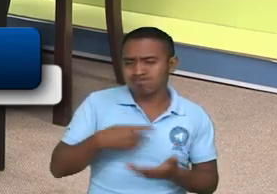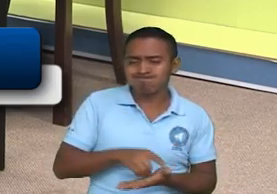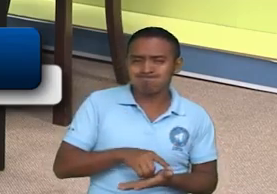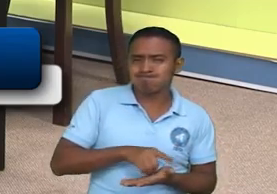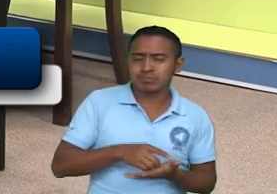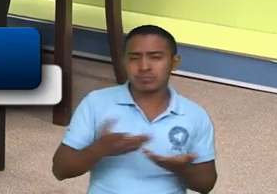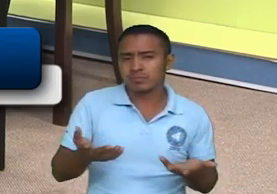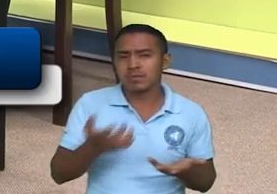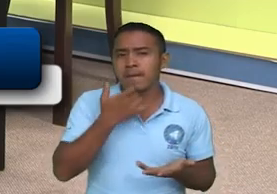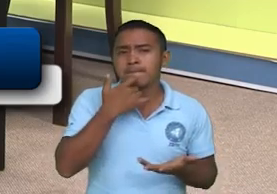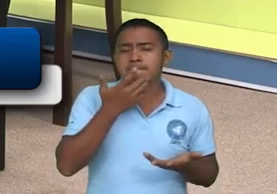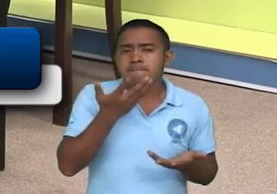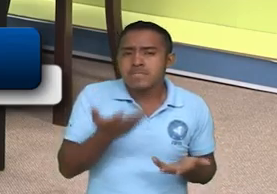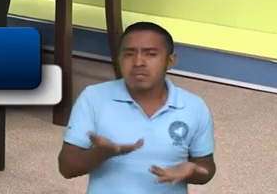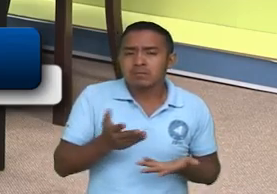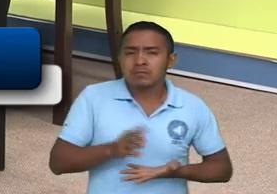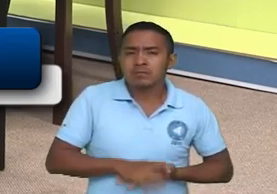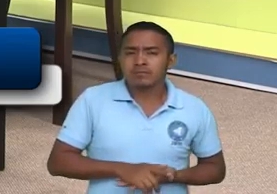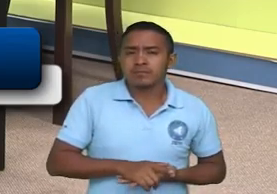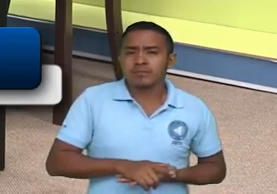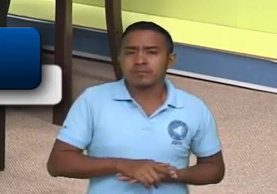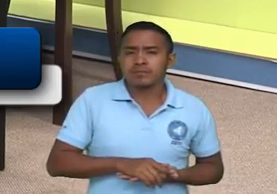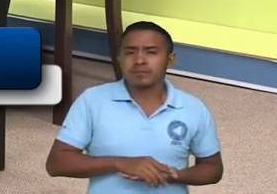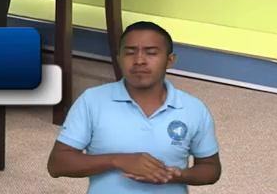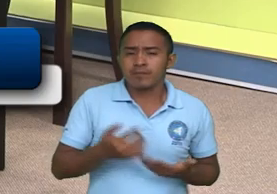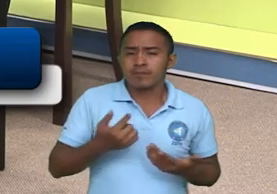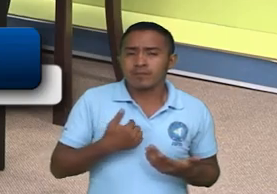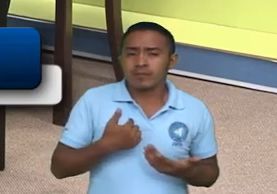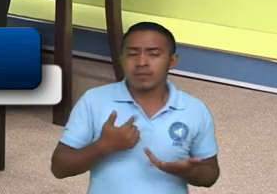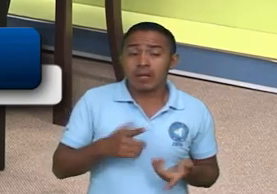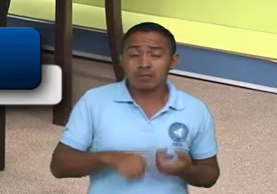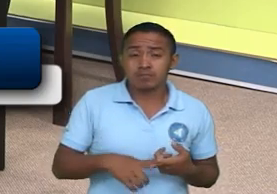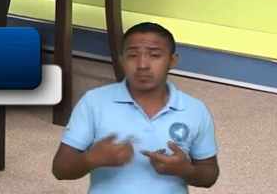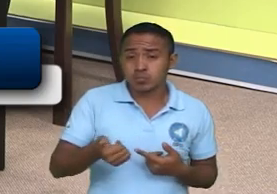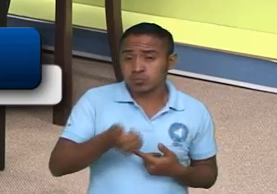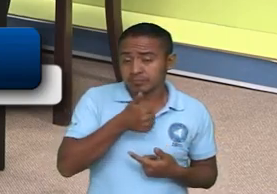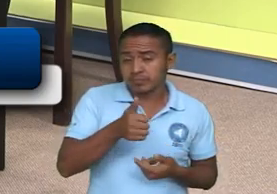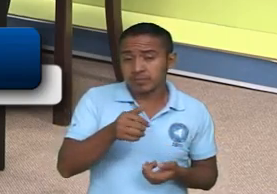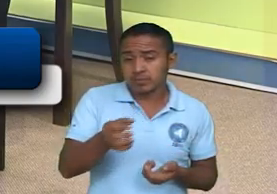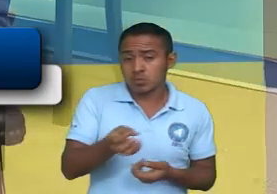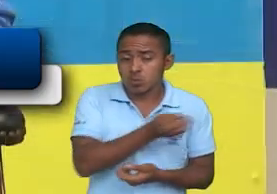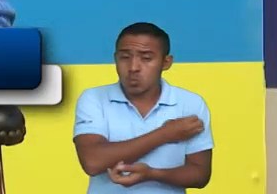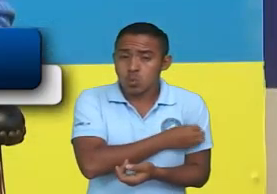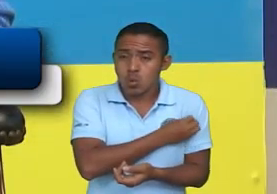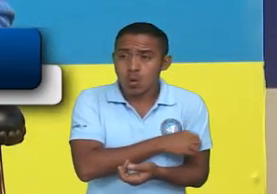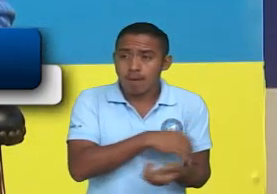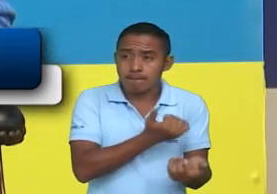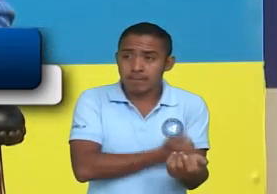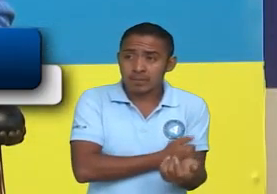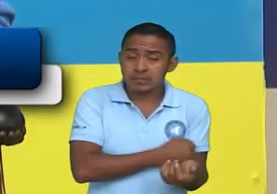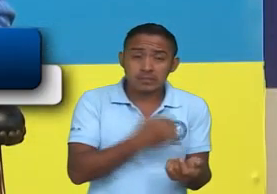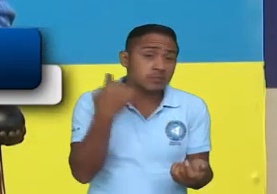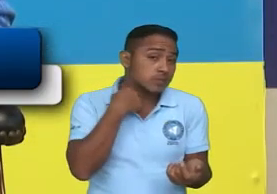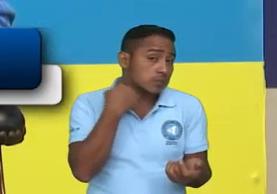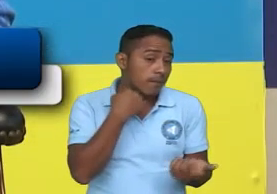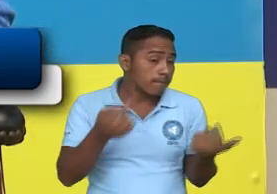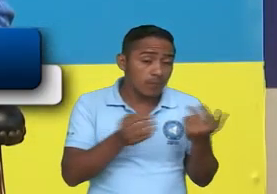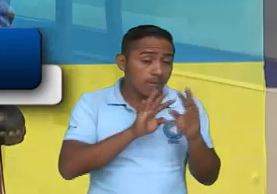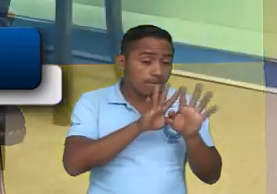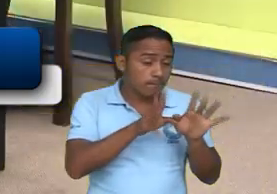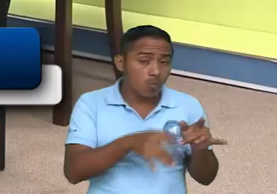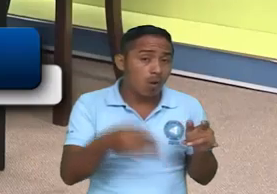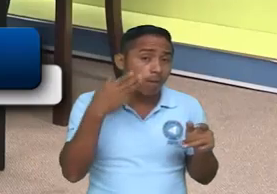ventilación adecuada, esto, al exponerse a esos factores, tengan mayor riesgo de desarrollar una muerte súbita del lactante. Y otro aspecto